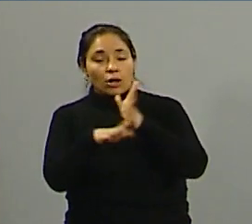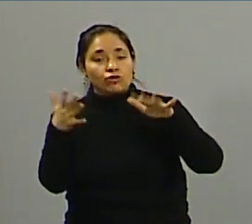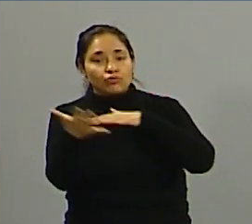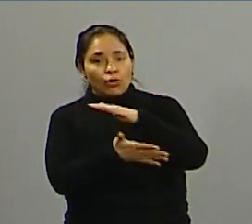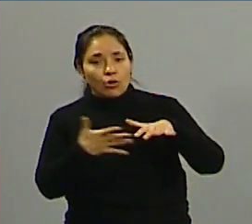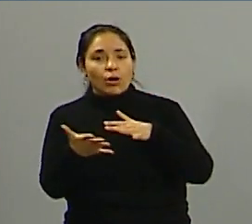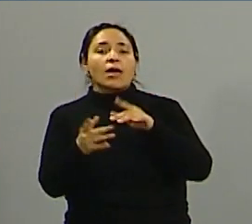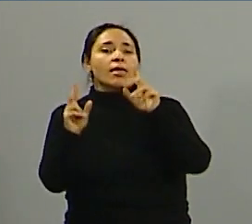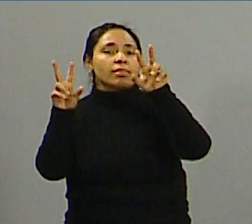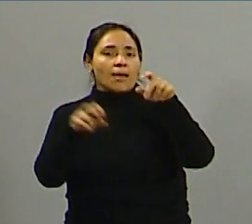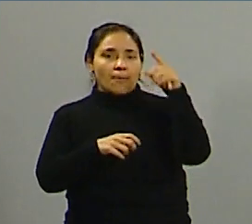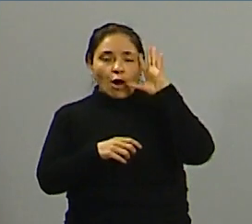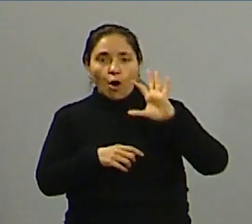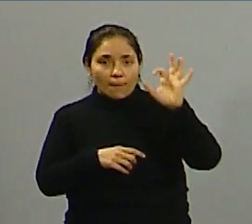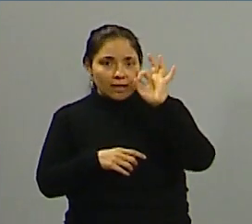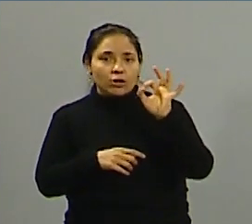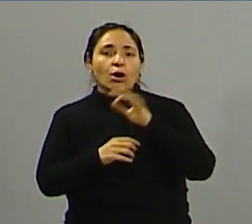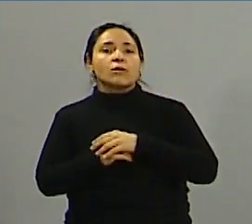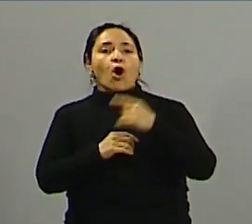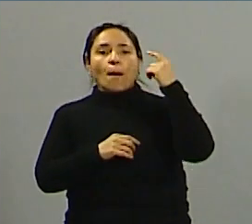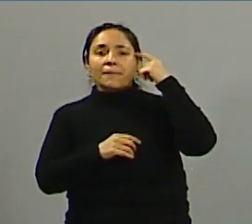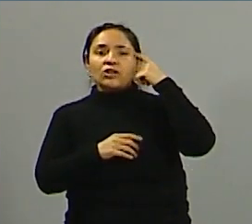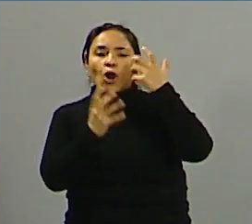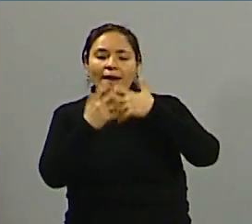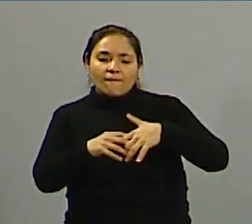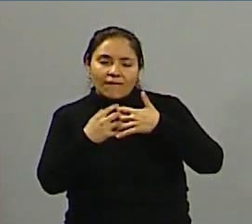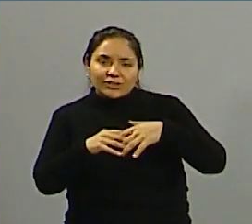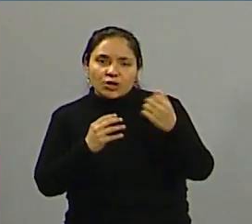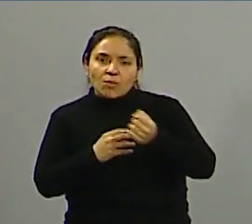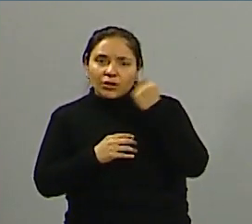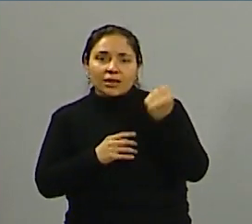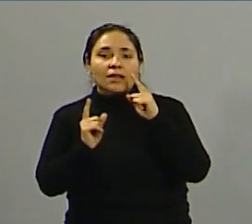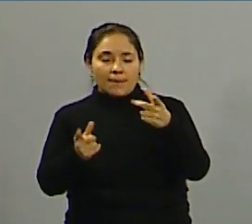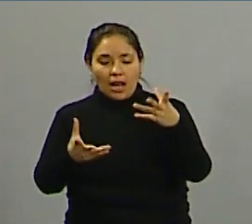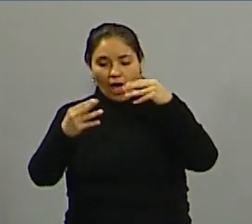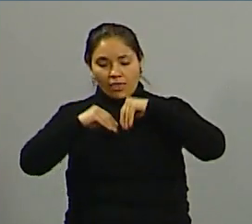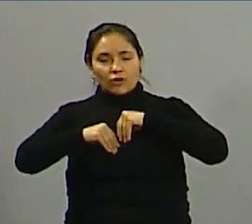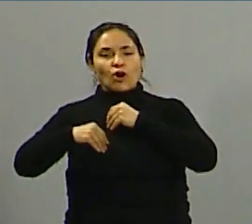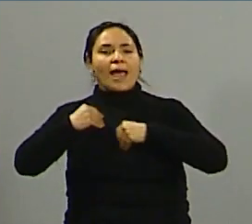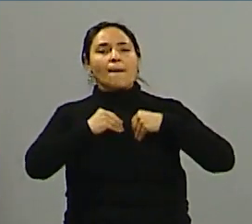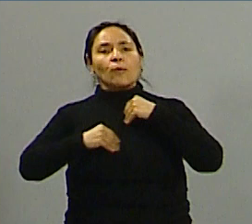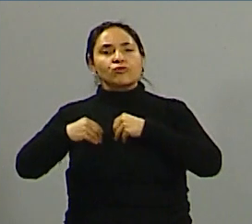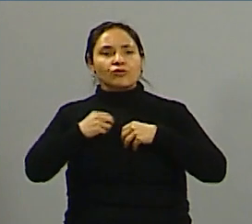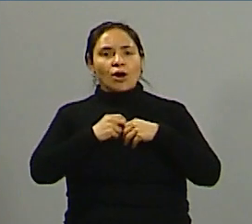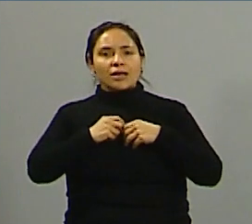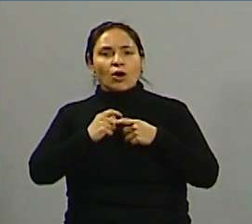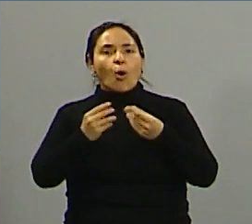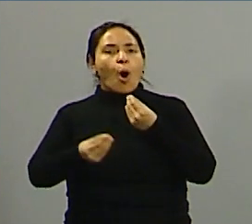poder opinar, a tener una opinión crítica, a poder gestionar una emoción, a poder emitir una